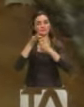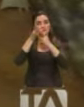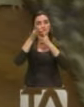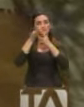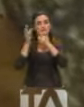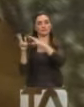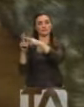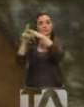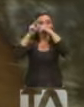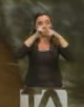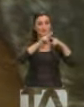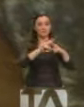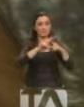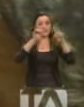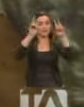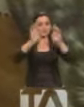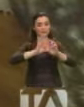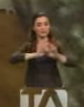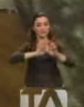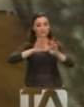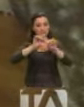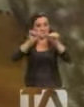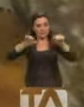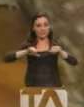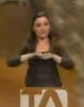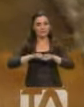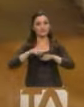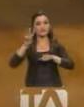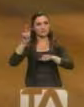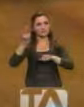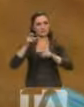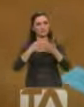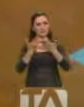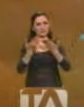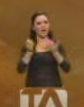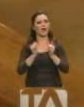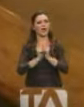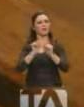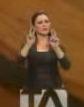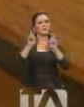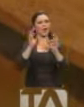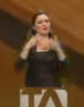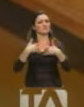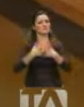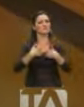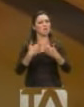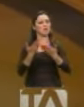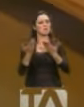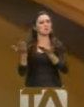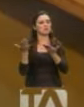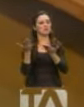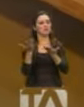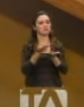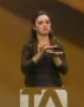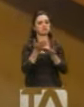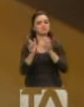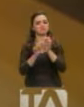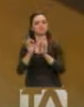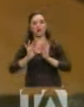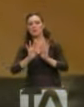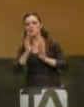han prestado del área técnica de mastozoología para exhibirla únicamente en esta